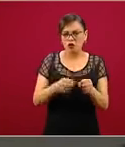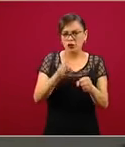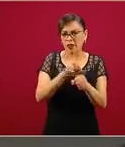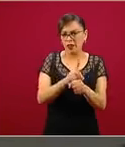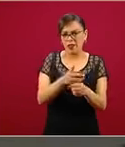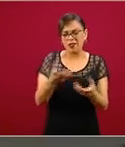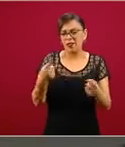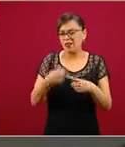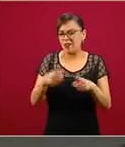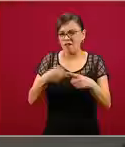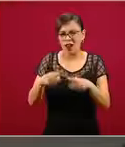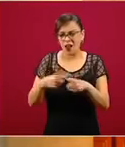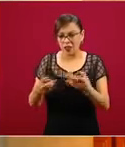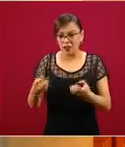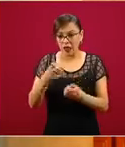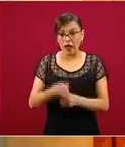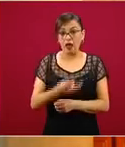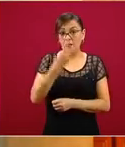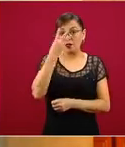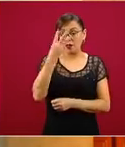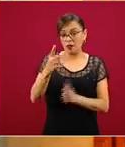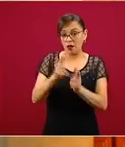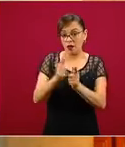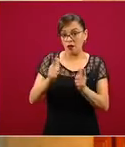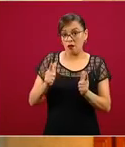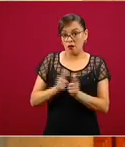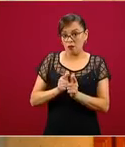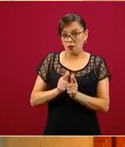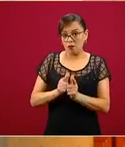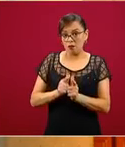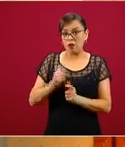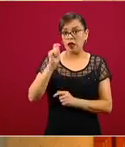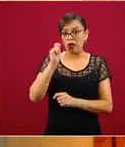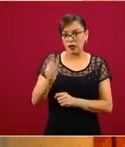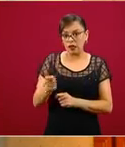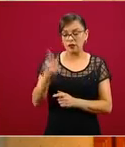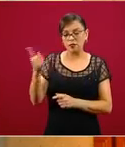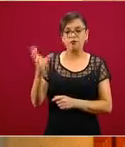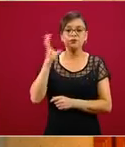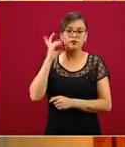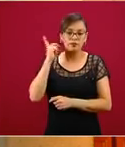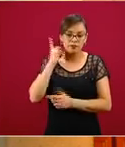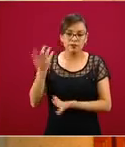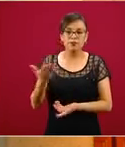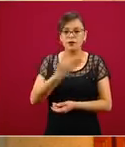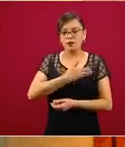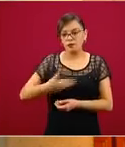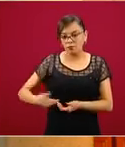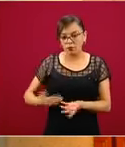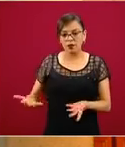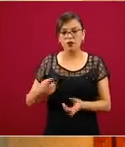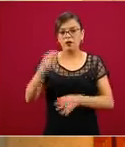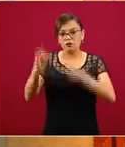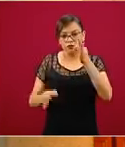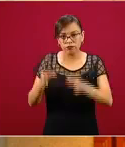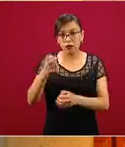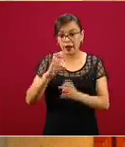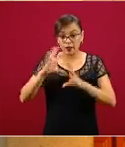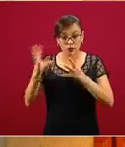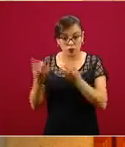de la Unión, a los órganos constitucionales autónomos, todo el mundo ha participado en esto. Entonces,